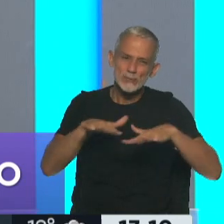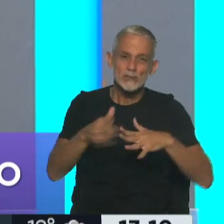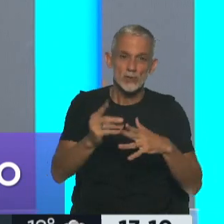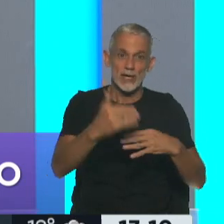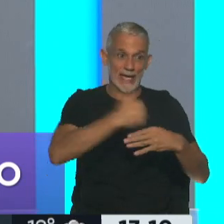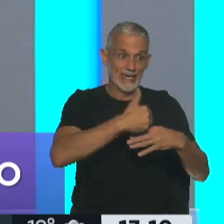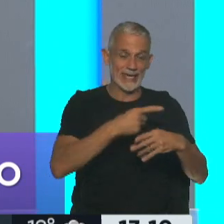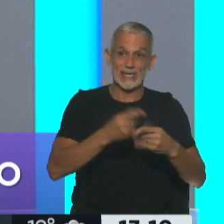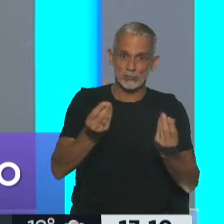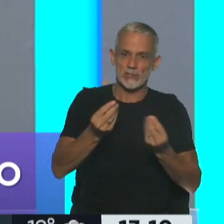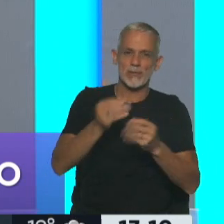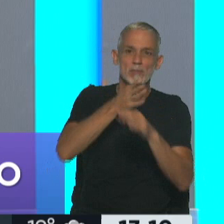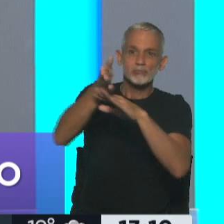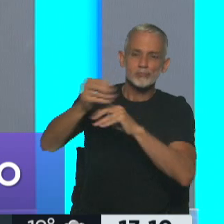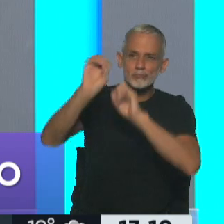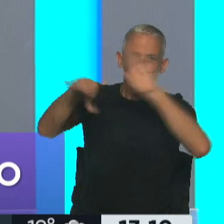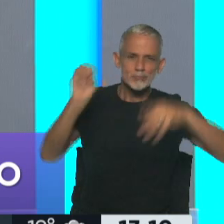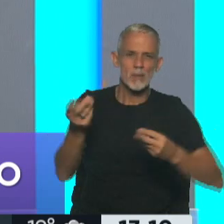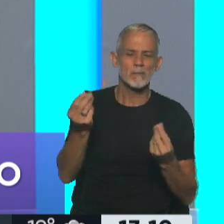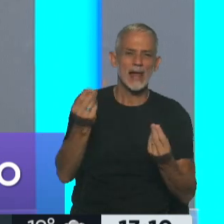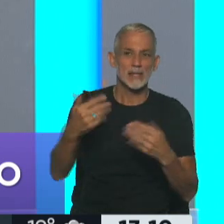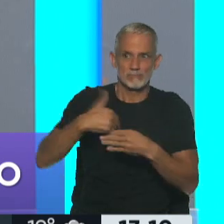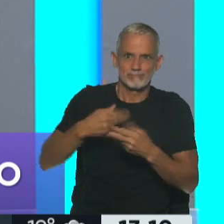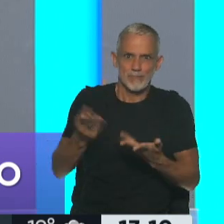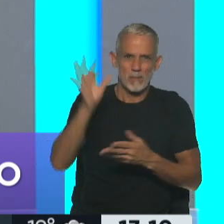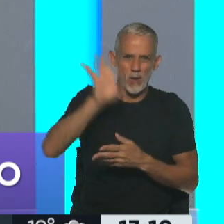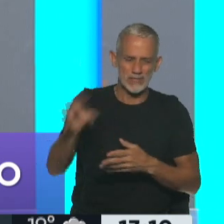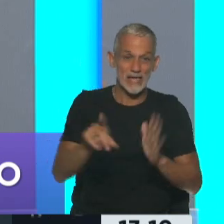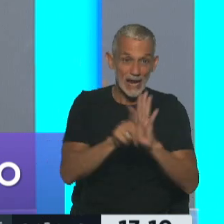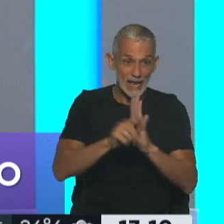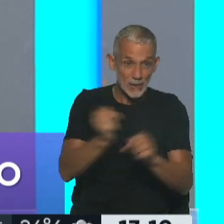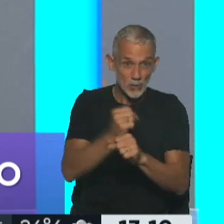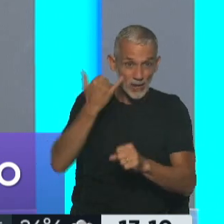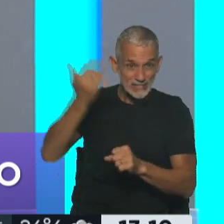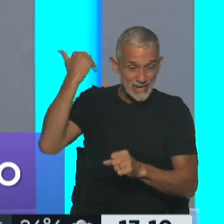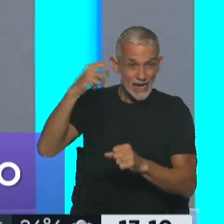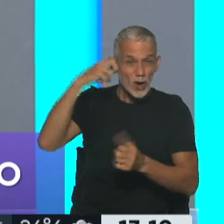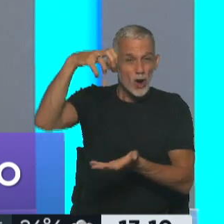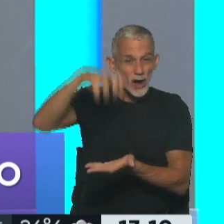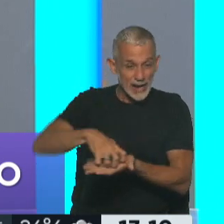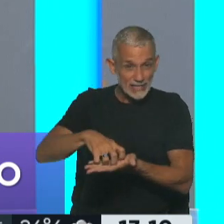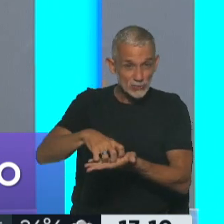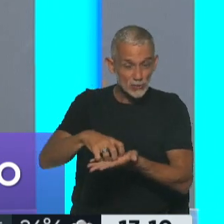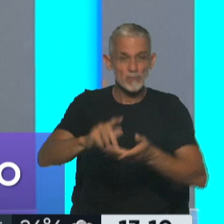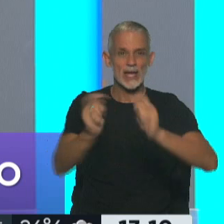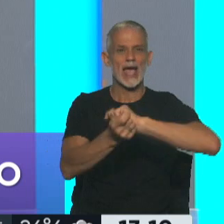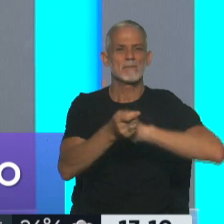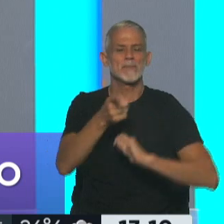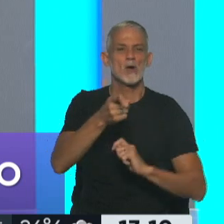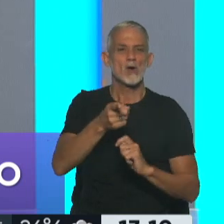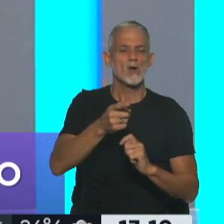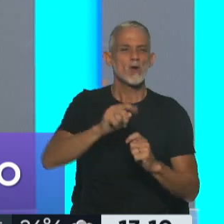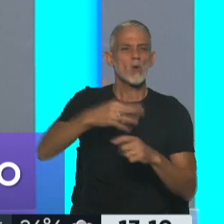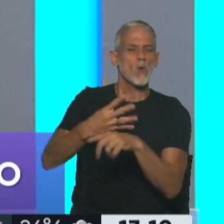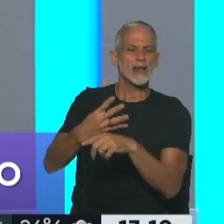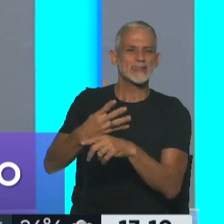ingresos para las provincias. La ley que sancionó el Congreso, modificando la cuarta